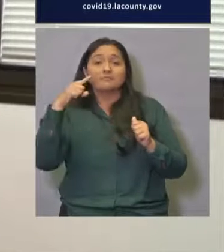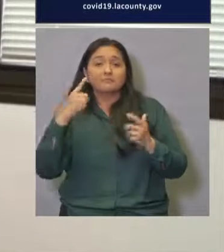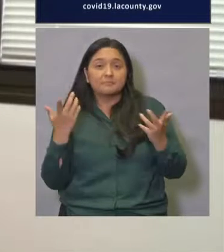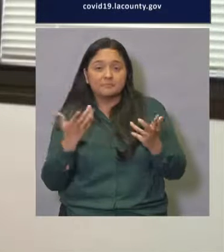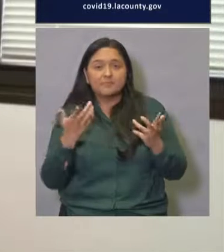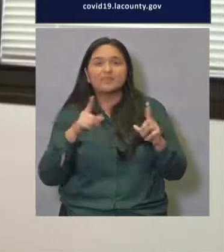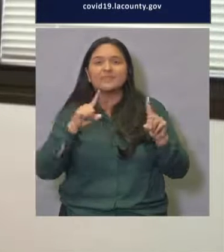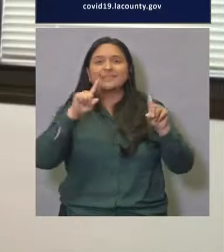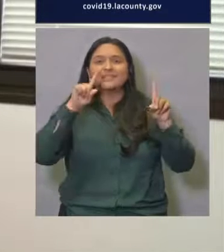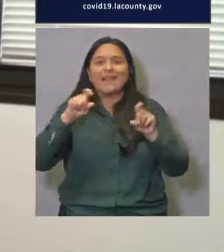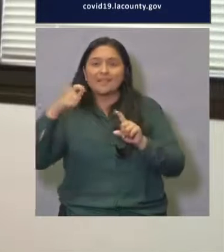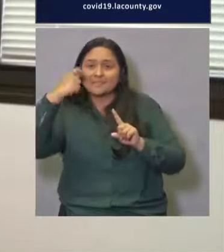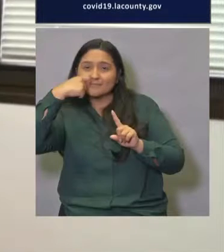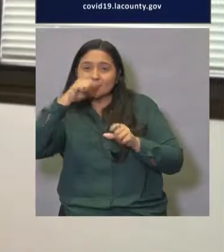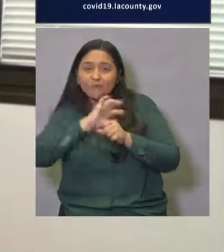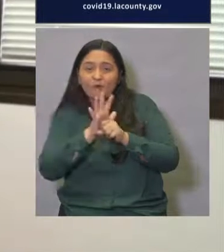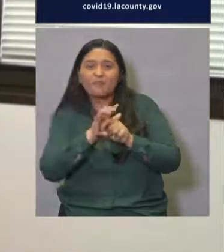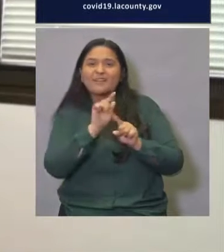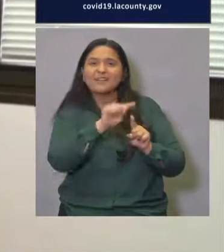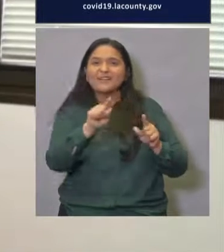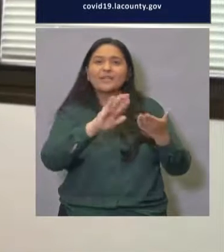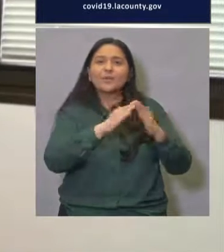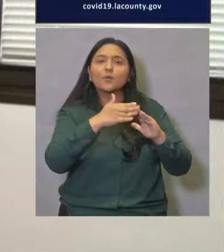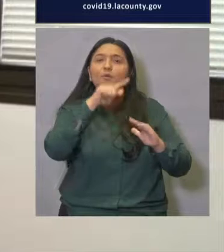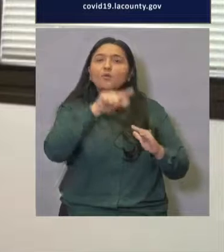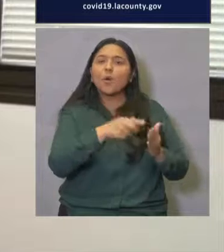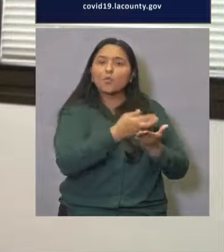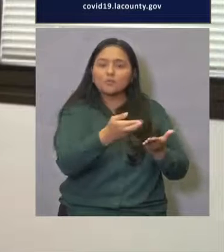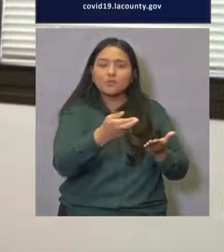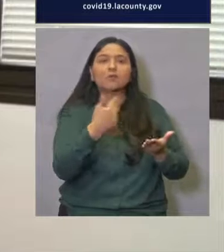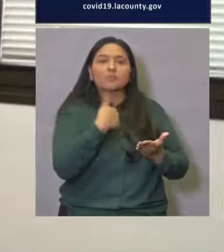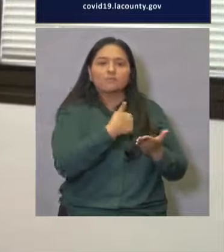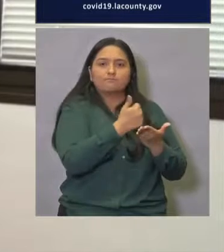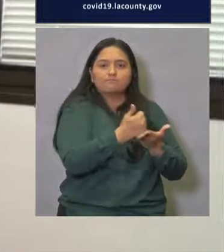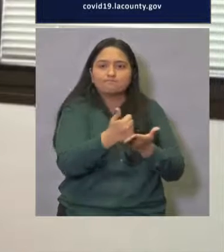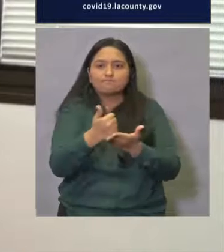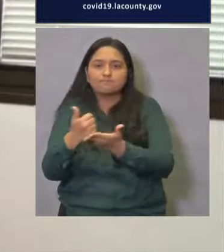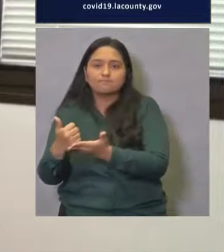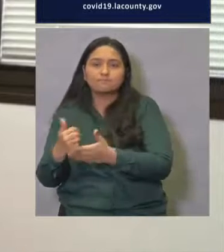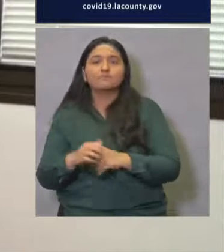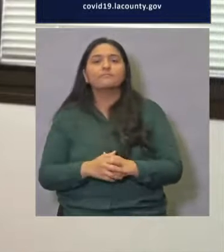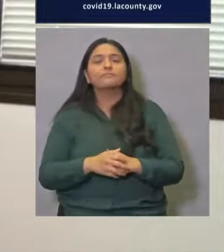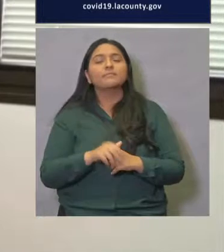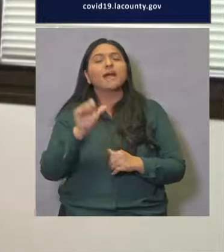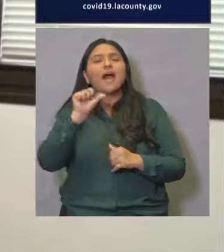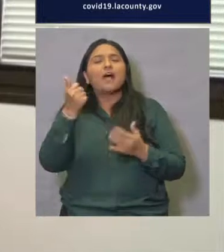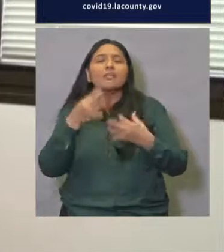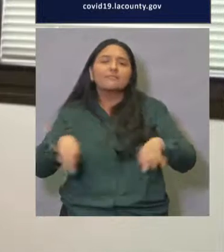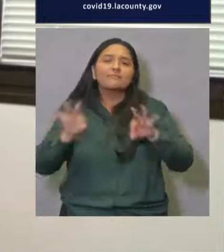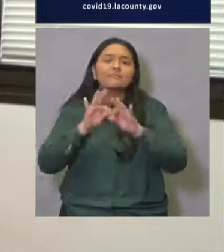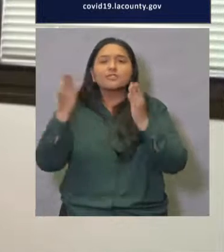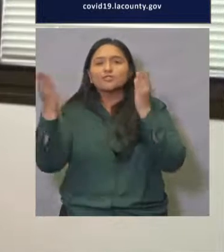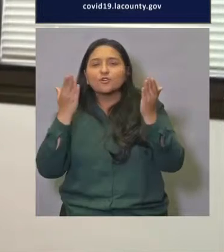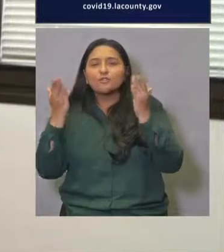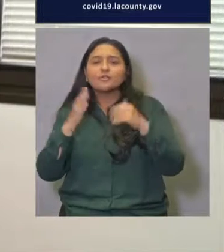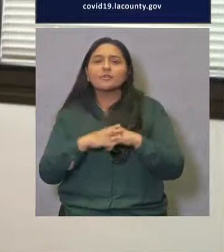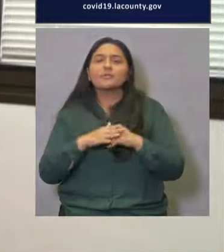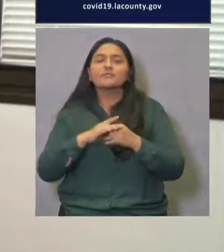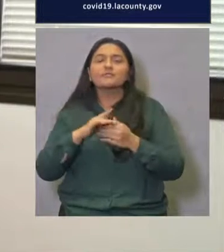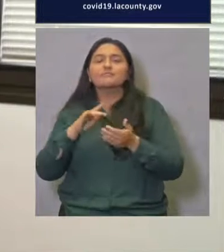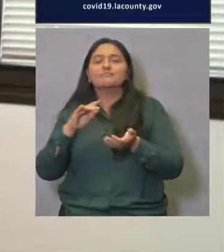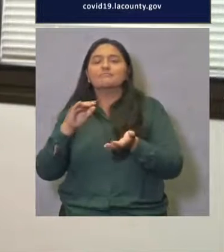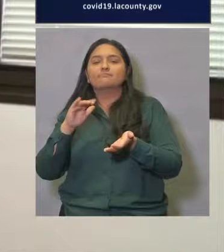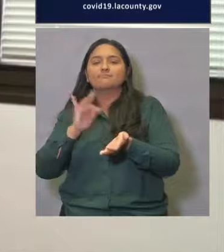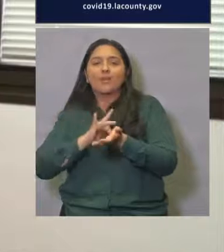a vecindarios que no tienen acceso a recursos. Han continuado a brindar servicios esenciales como atención médica primaria